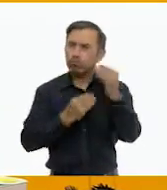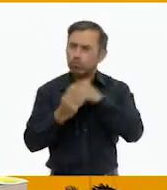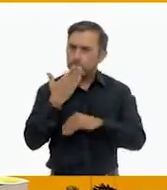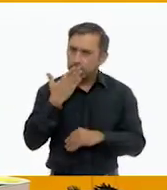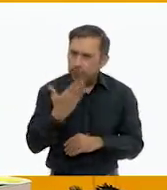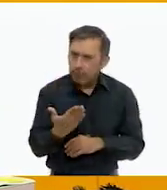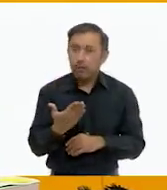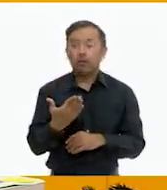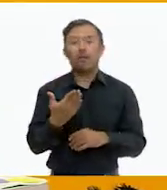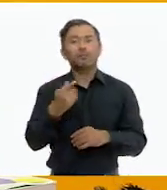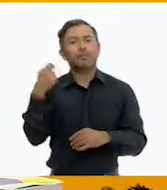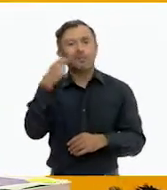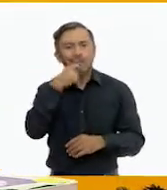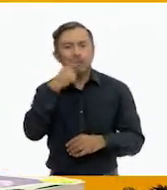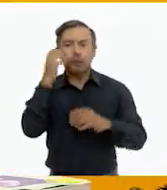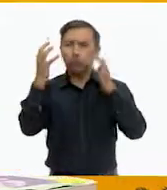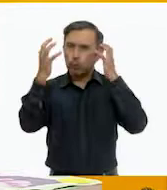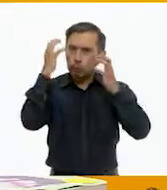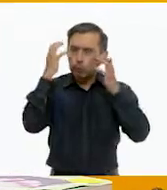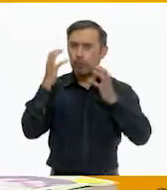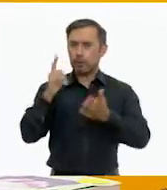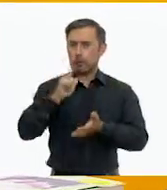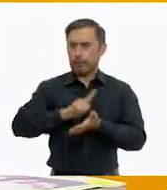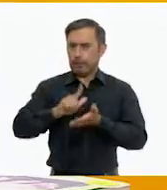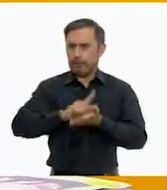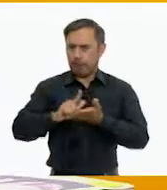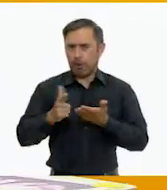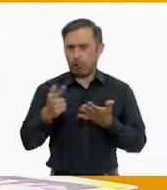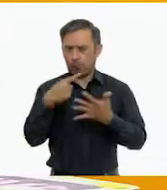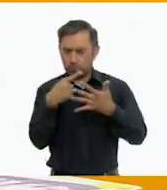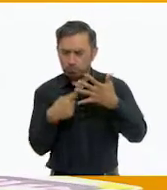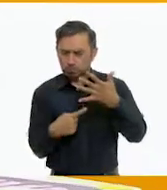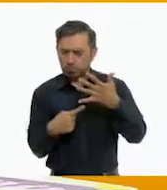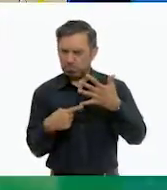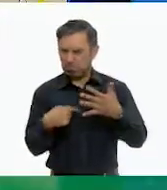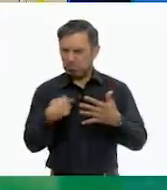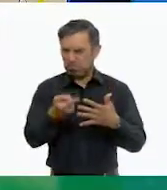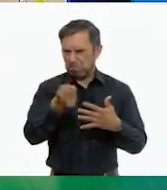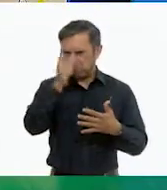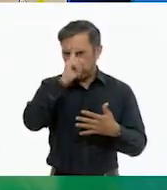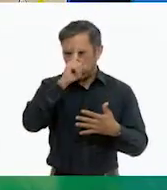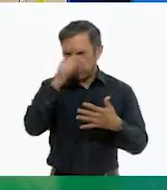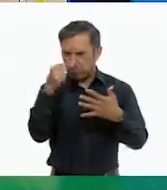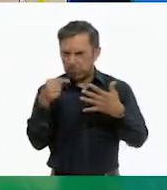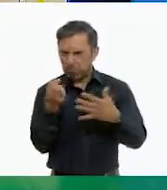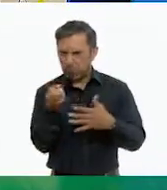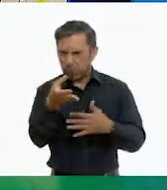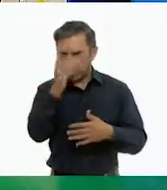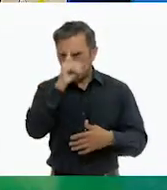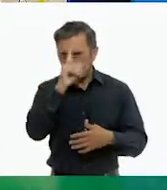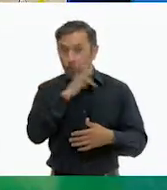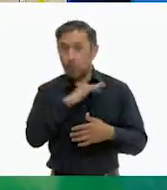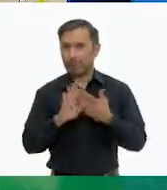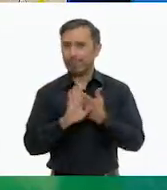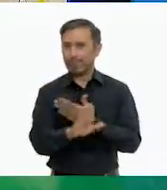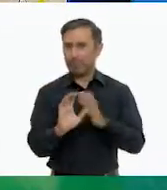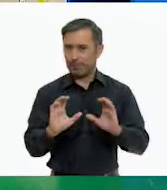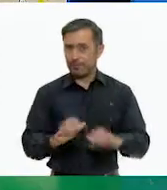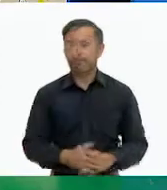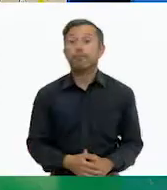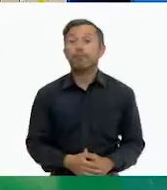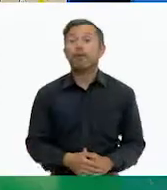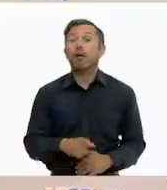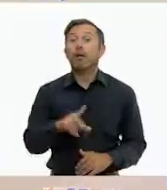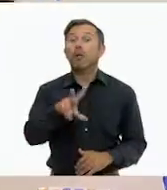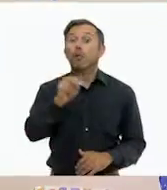de otras acciones que en el momento estaremos viendo. Y no se les olvide algo que queremos poner